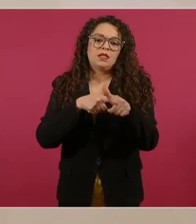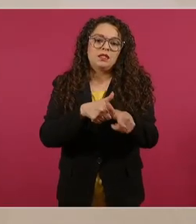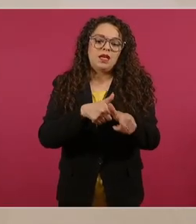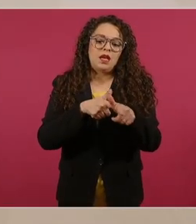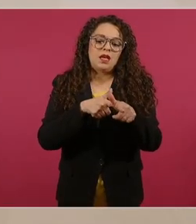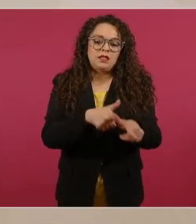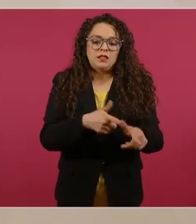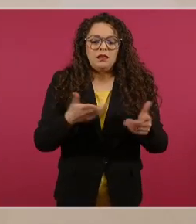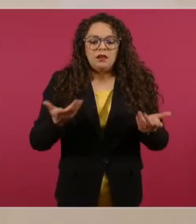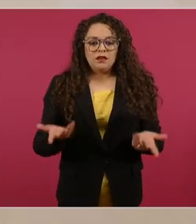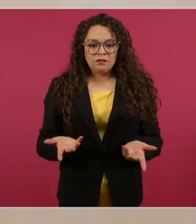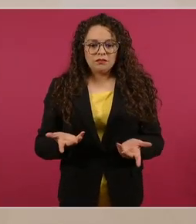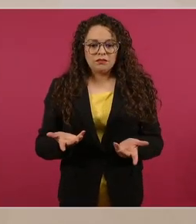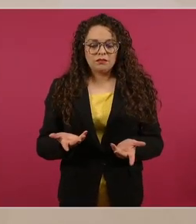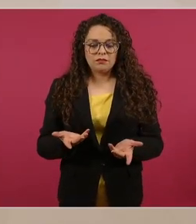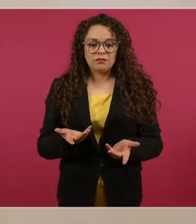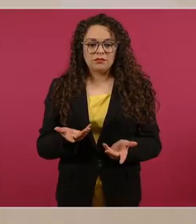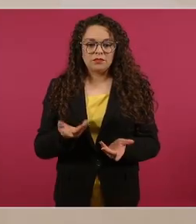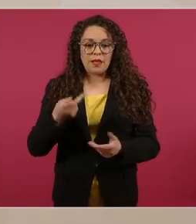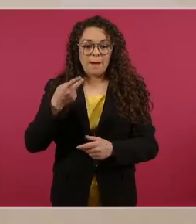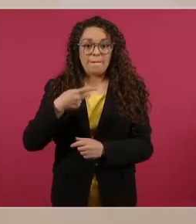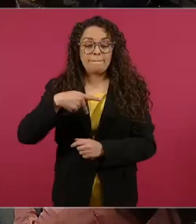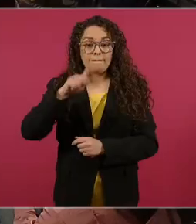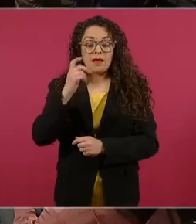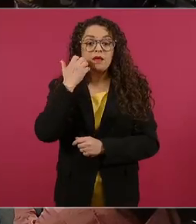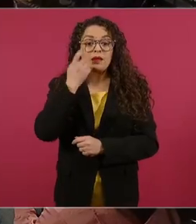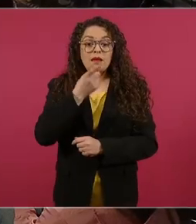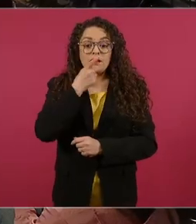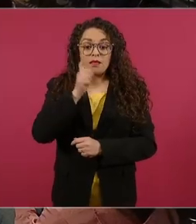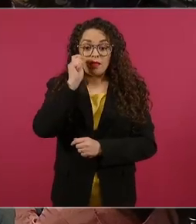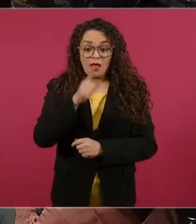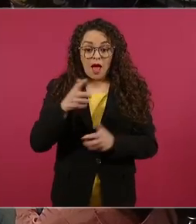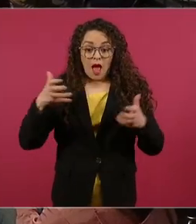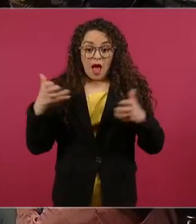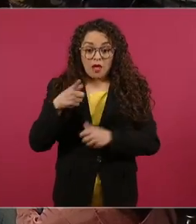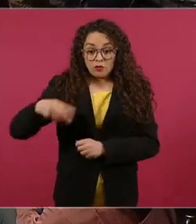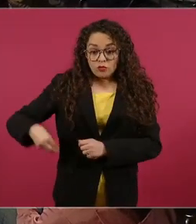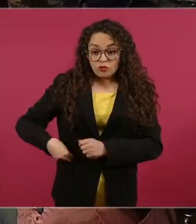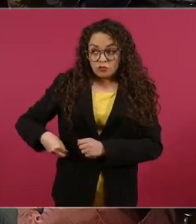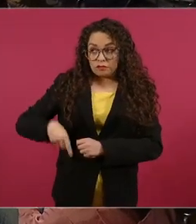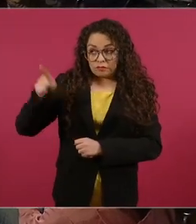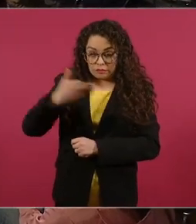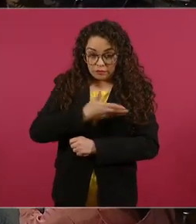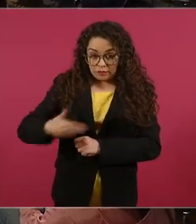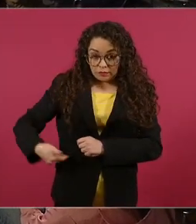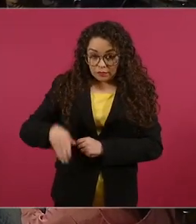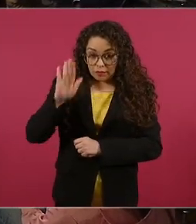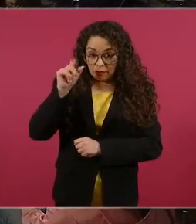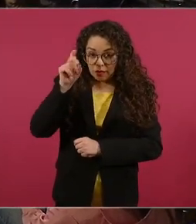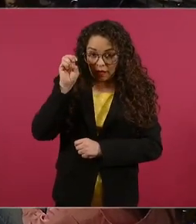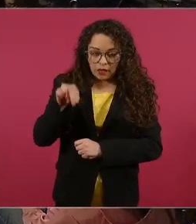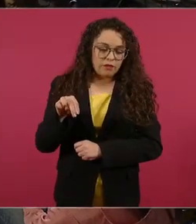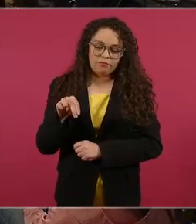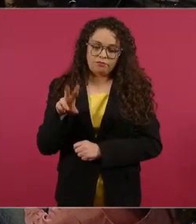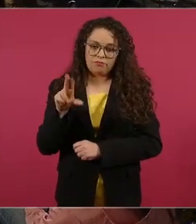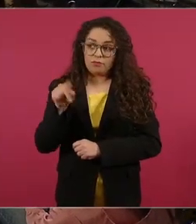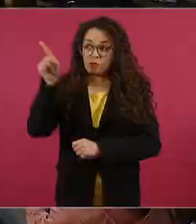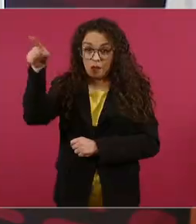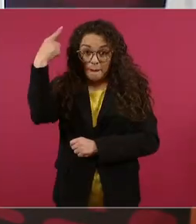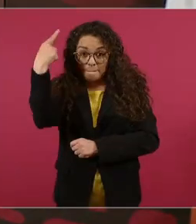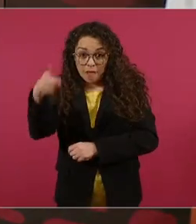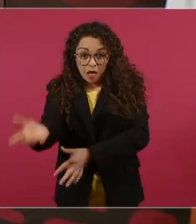que dependen del presidente Biden, o sea, que él haya